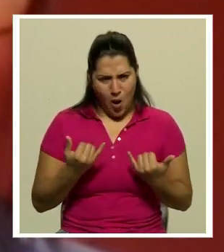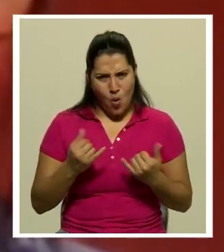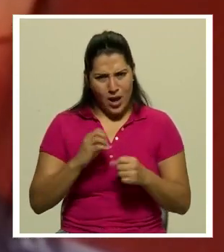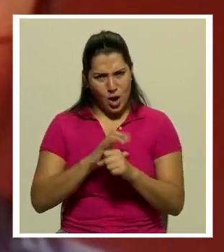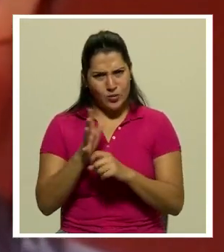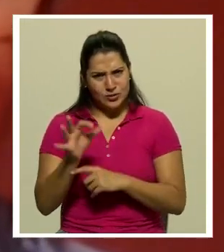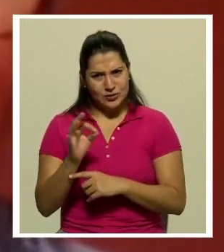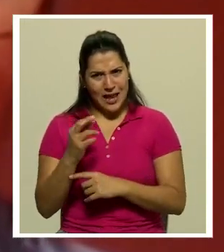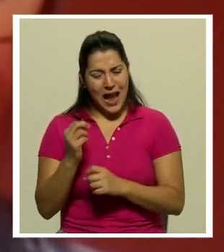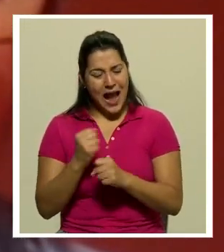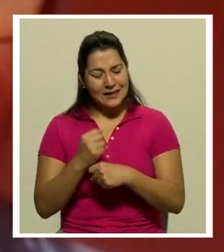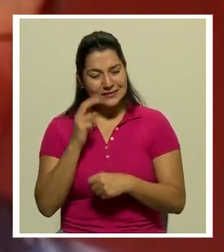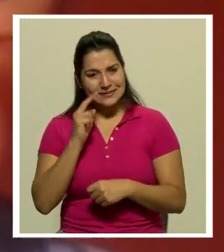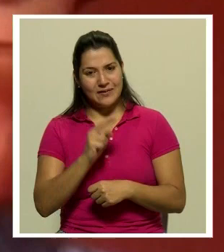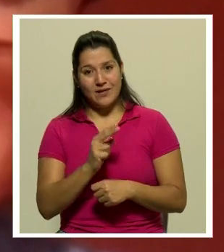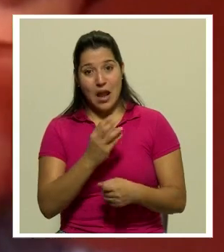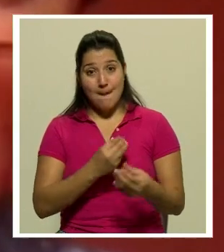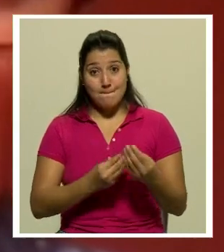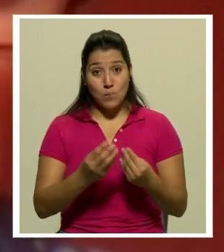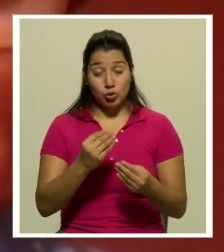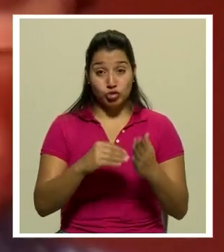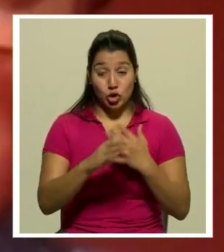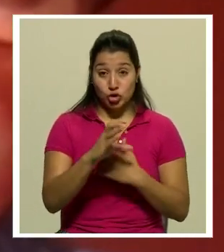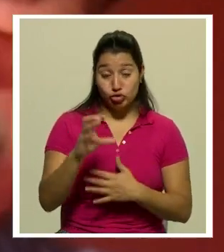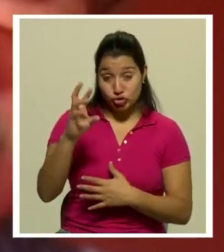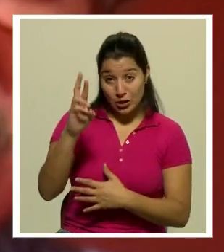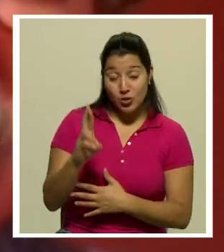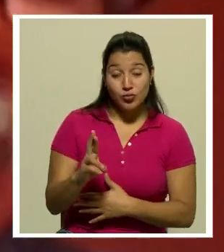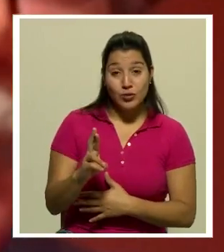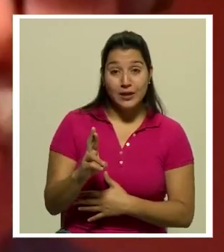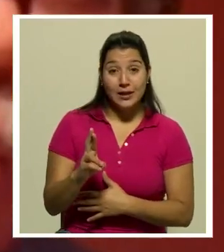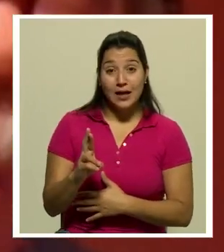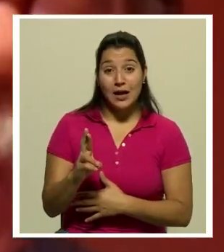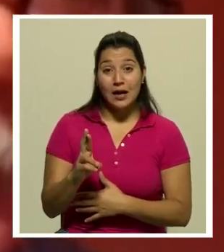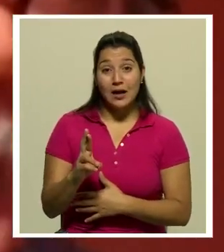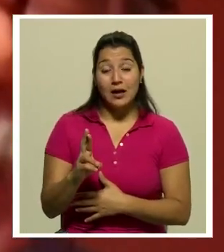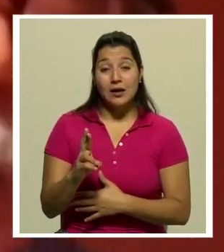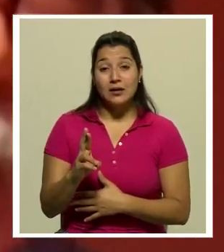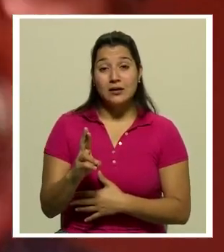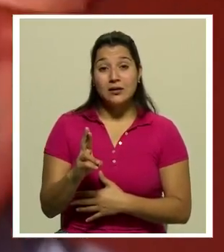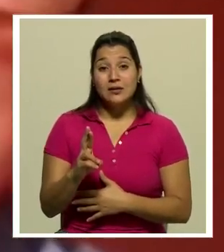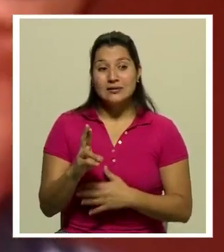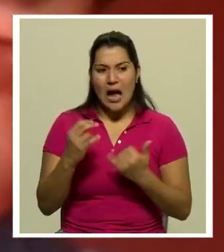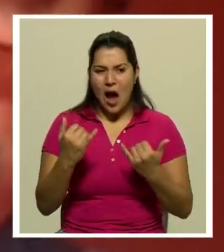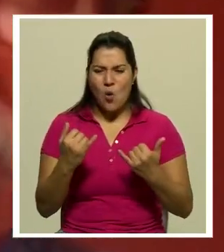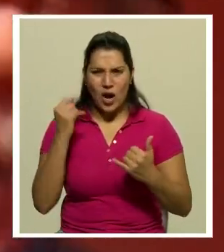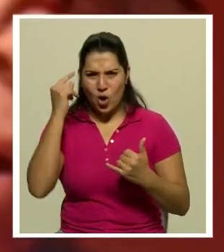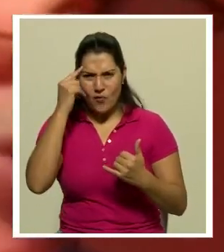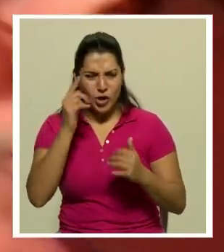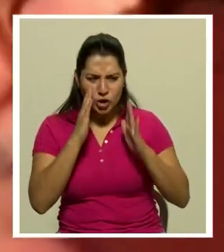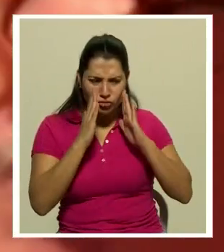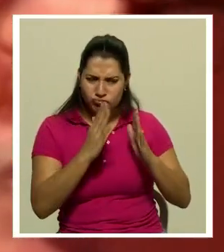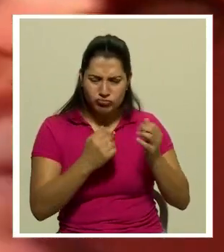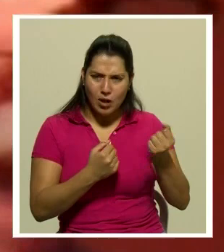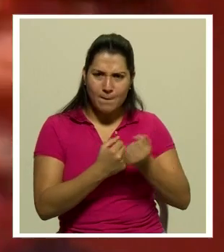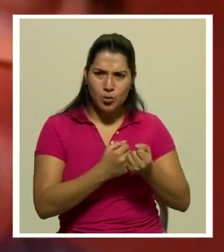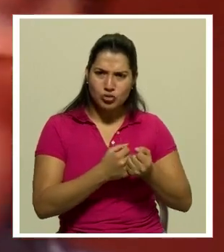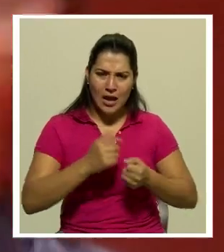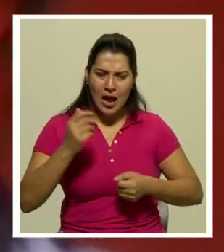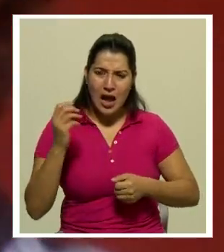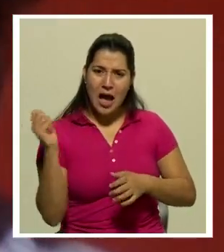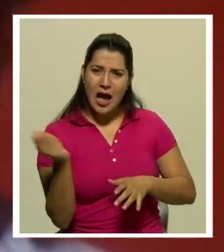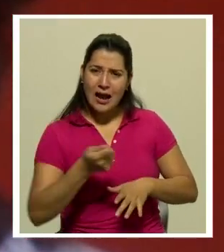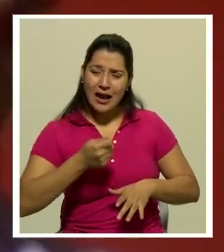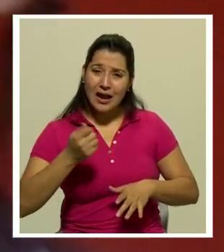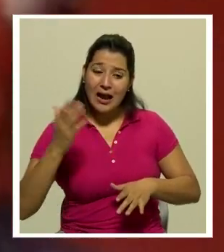que la producción nacional, por acatamiento a los TLC, se abandonó al campesino. El ministro de Agricultura ha sido claro